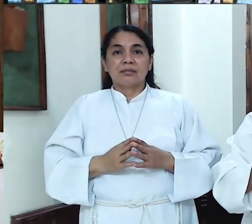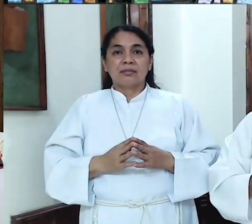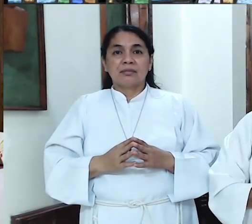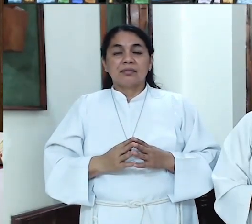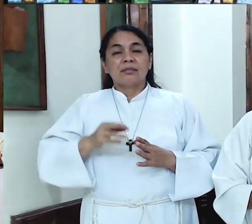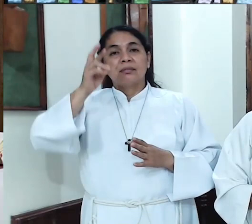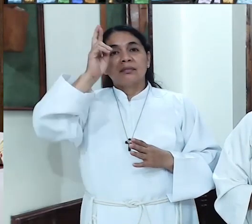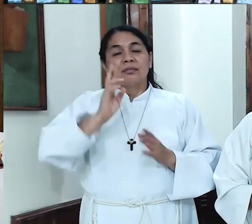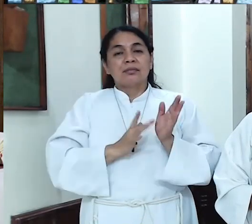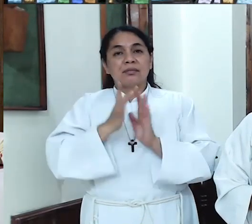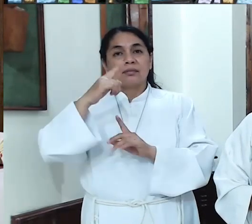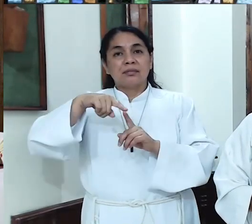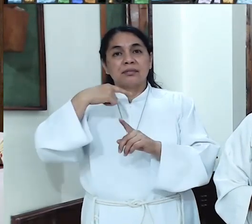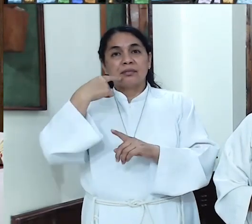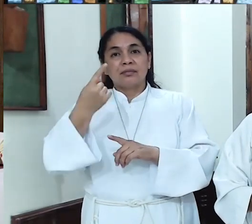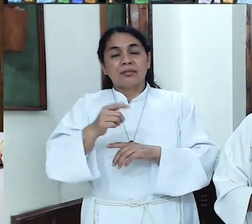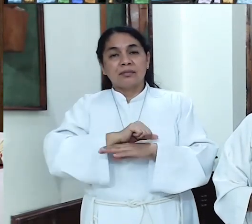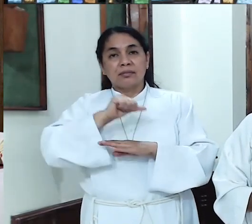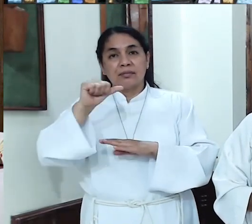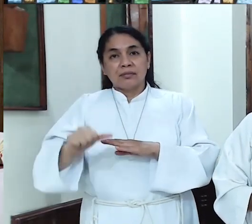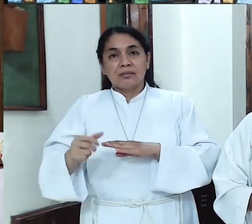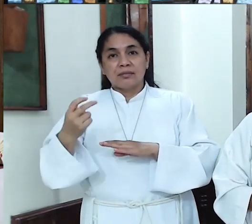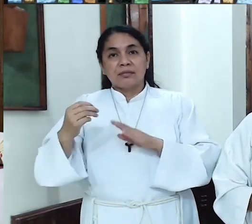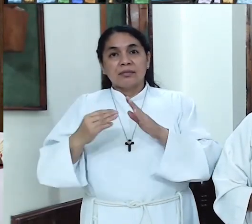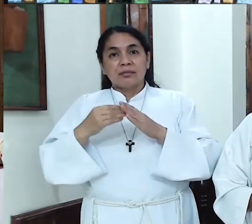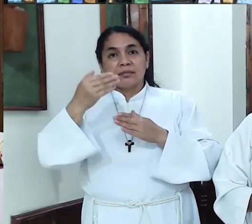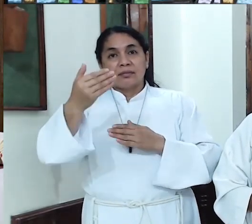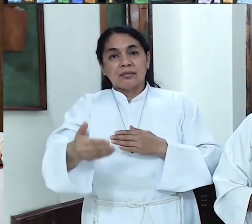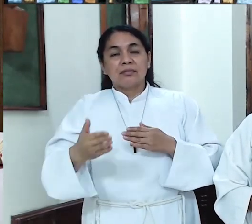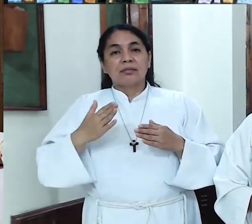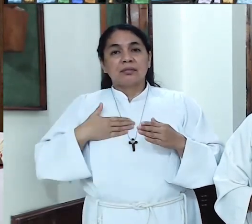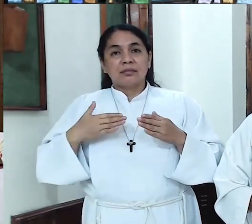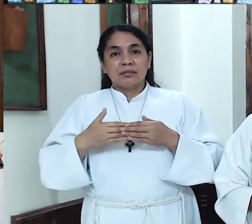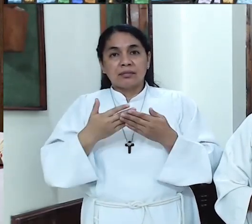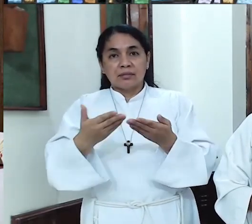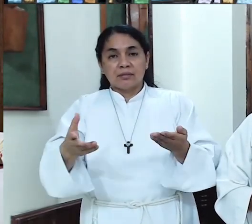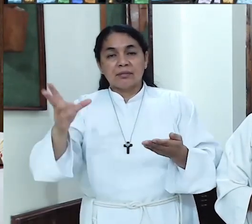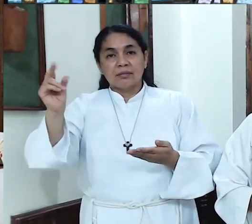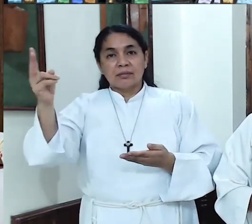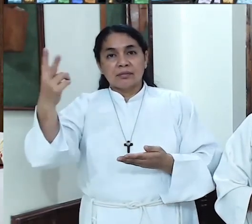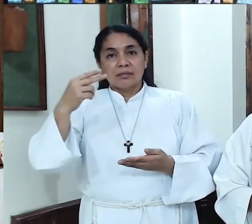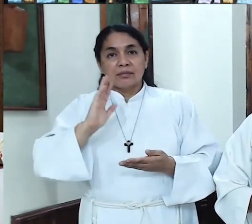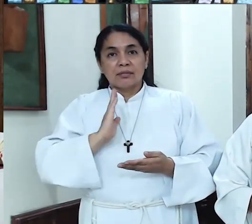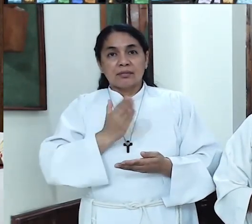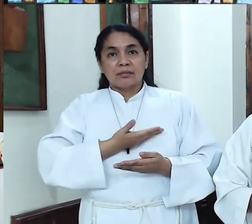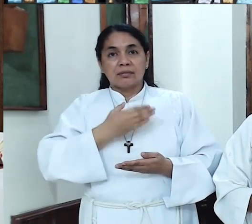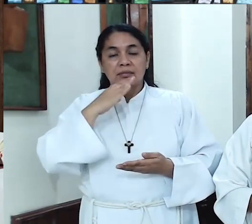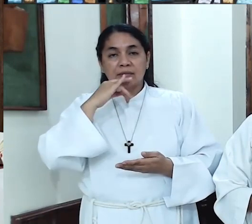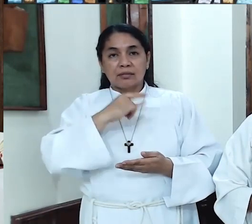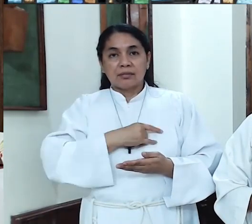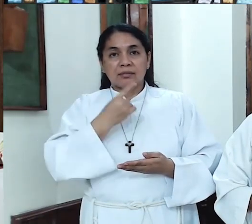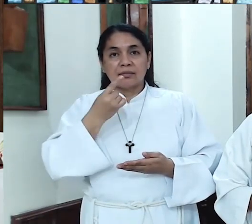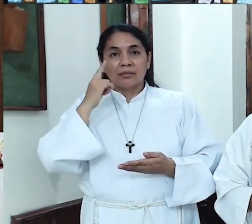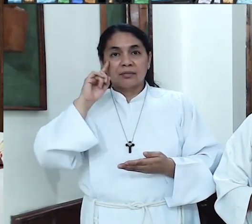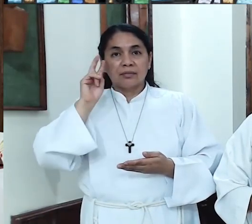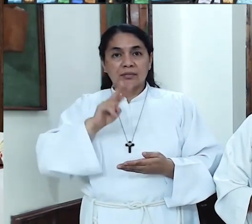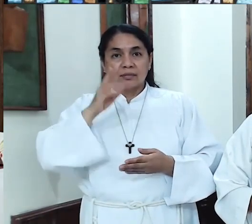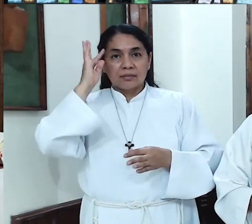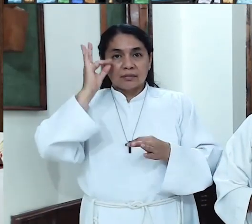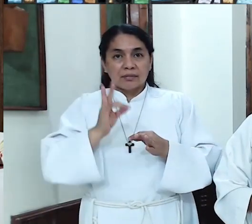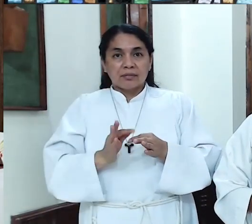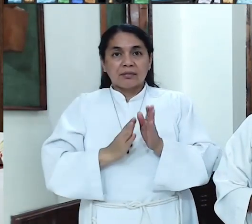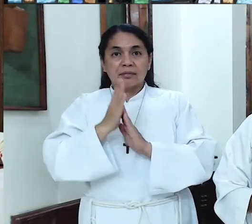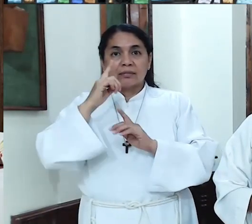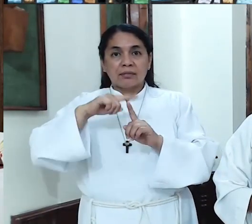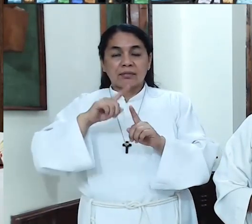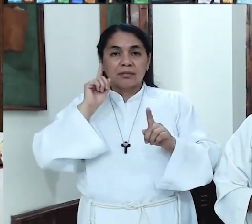Señor. Señor Jesucristo, que dijiste a tus apóstoles, la paz les dejo, mi paz les doy. No tengas en cuenta nuestros pecados, sino la